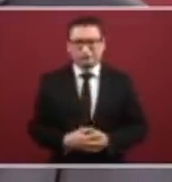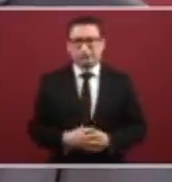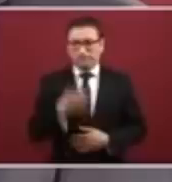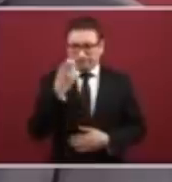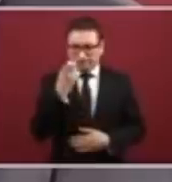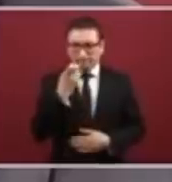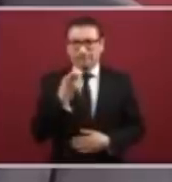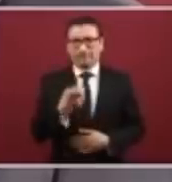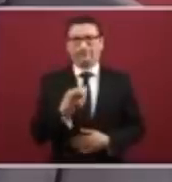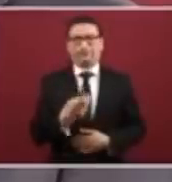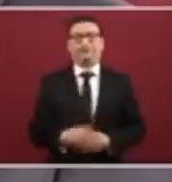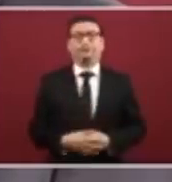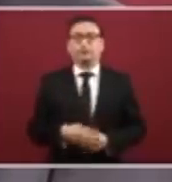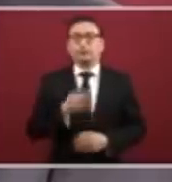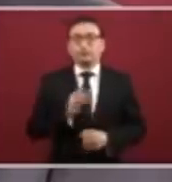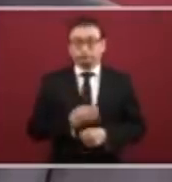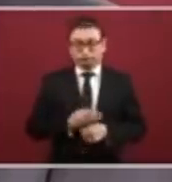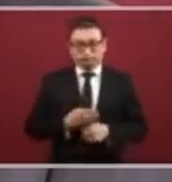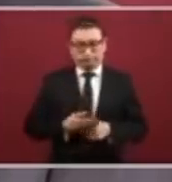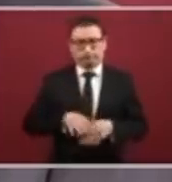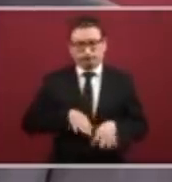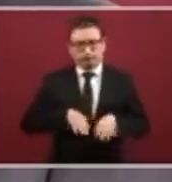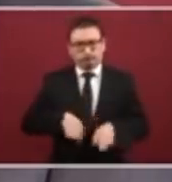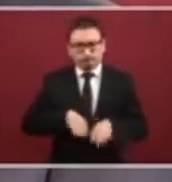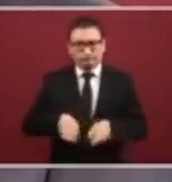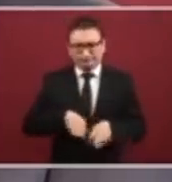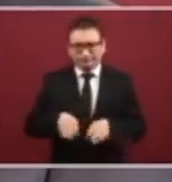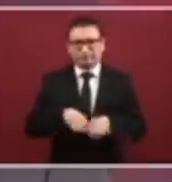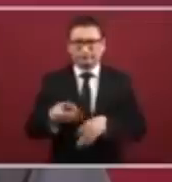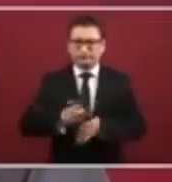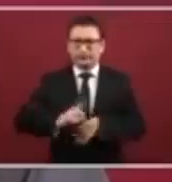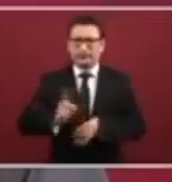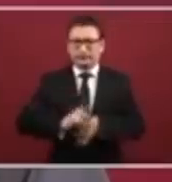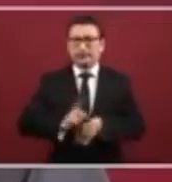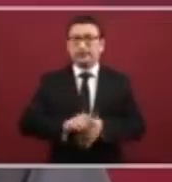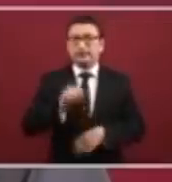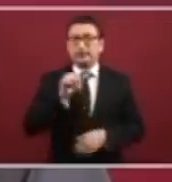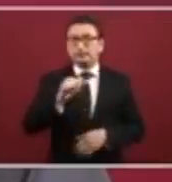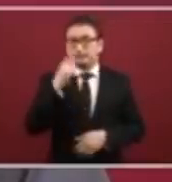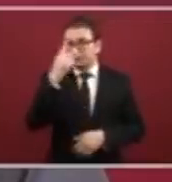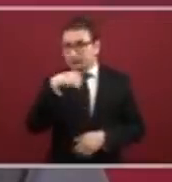eso estamos trabajando 16 horas diarias,